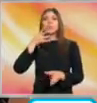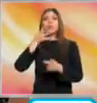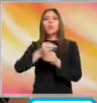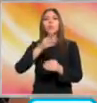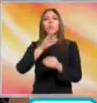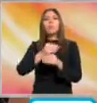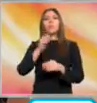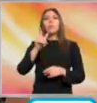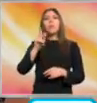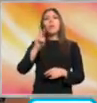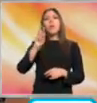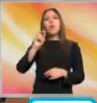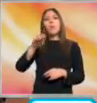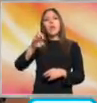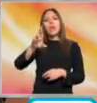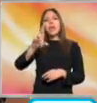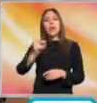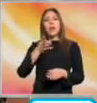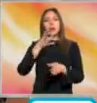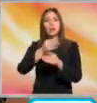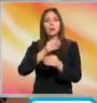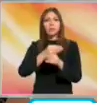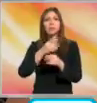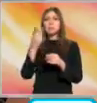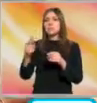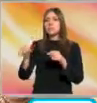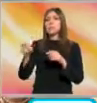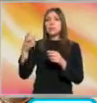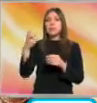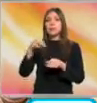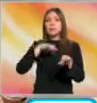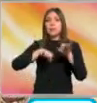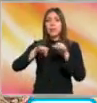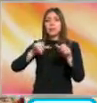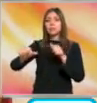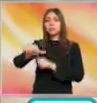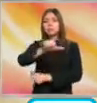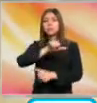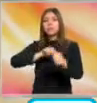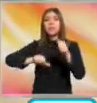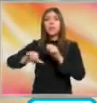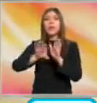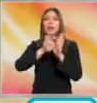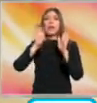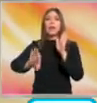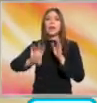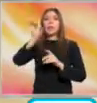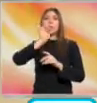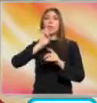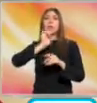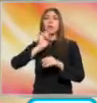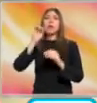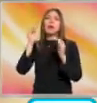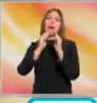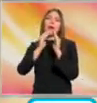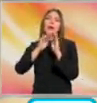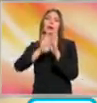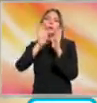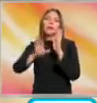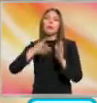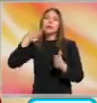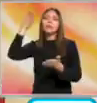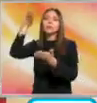¿No? Claro, entre ellos se van pasando los trabajos, entonces van a casa de Mari Carmen, por ejemplo, y entonces Mari Carmen le dice, oiga, necesito